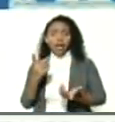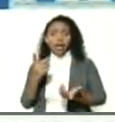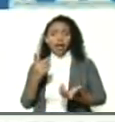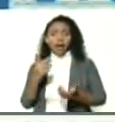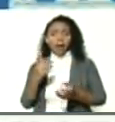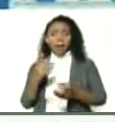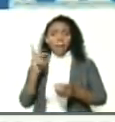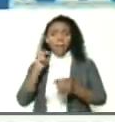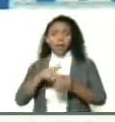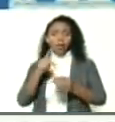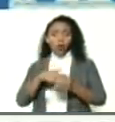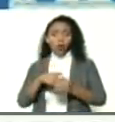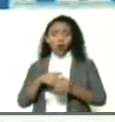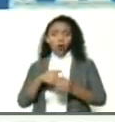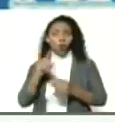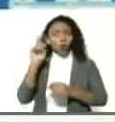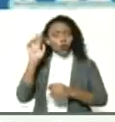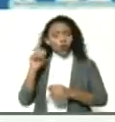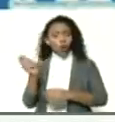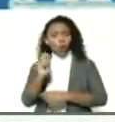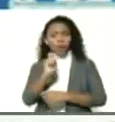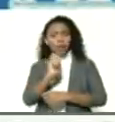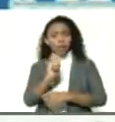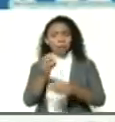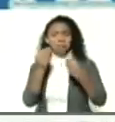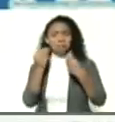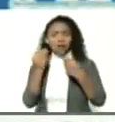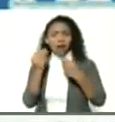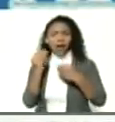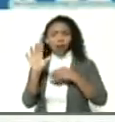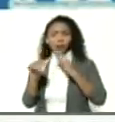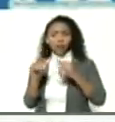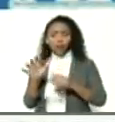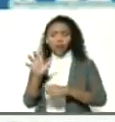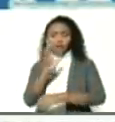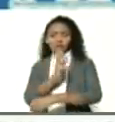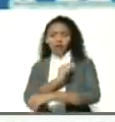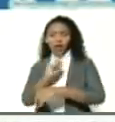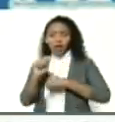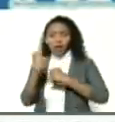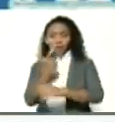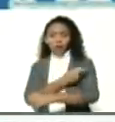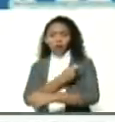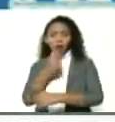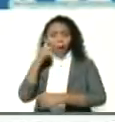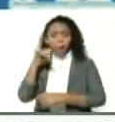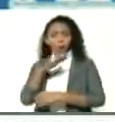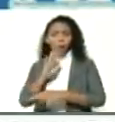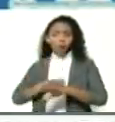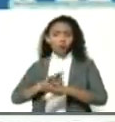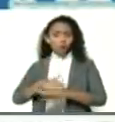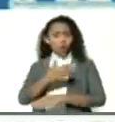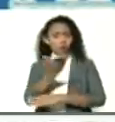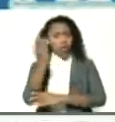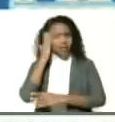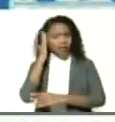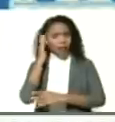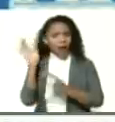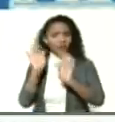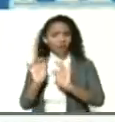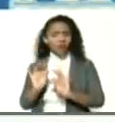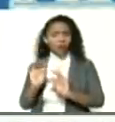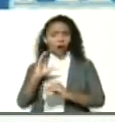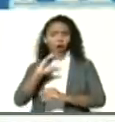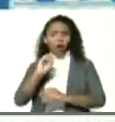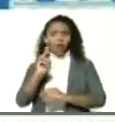petróleo todos los meses para adquirir vacunas para nuestro pueblo. Porque como ustedes bien saben, el mecanismo